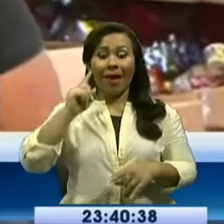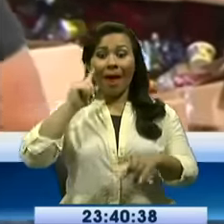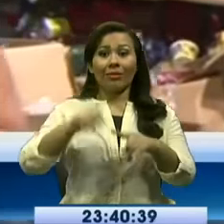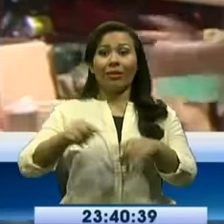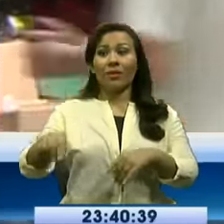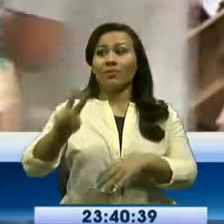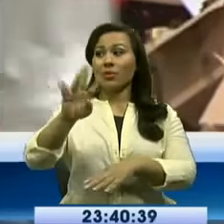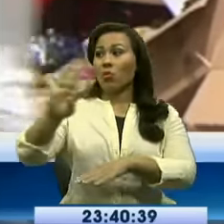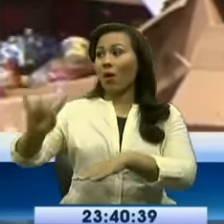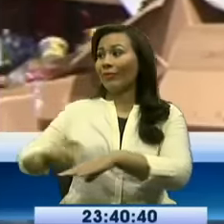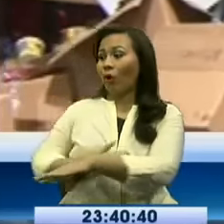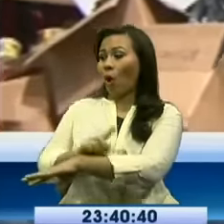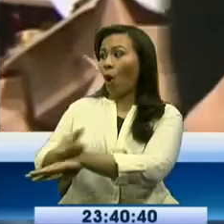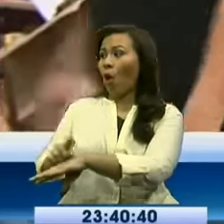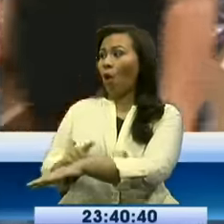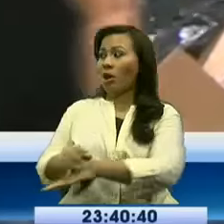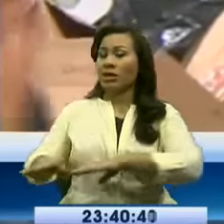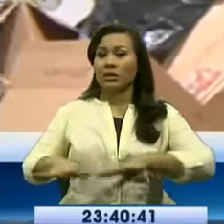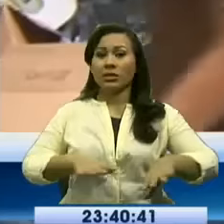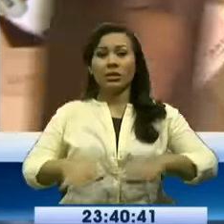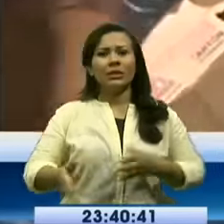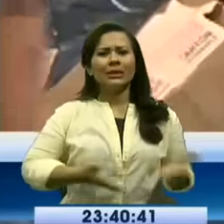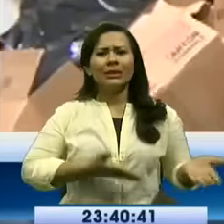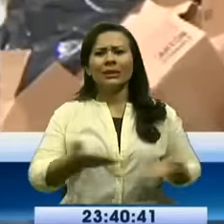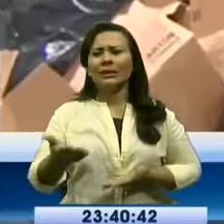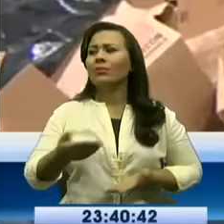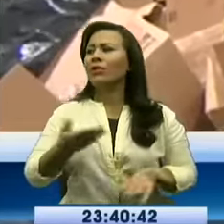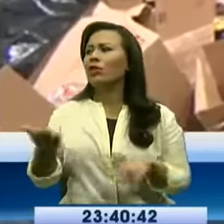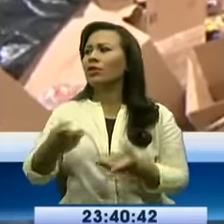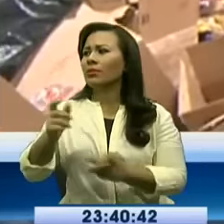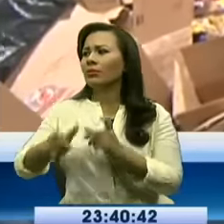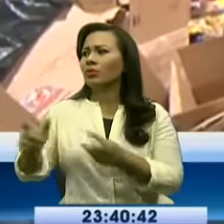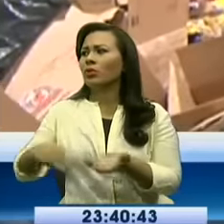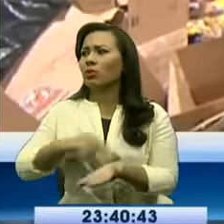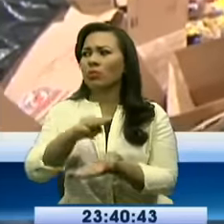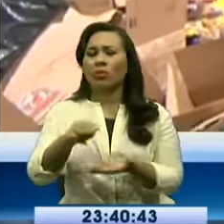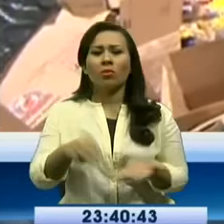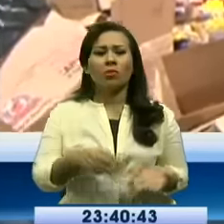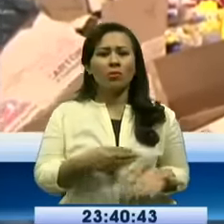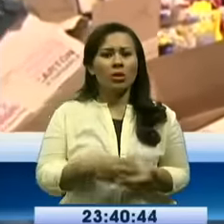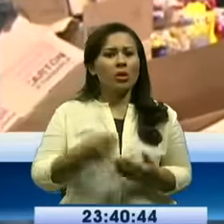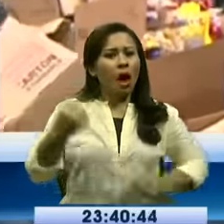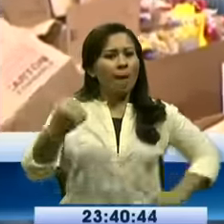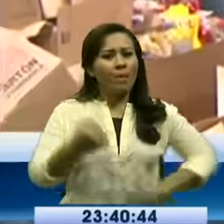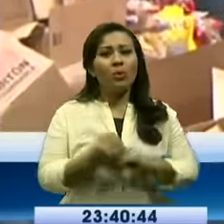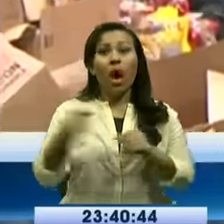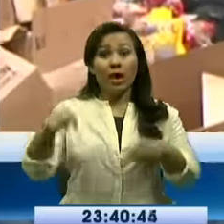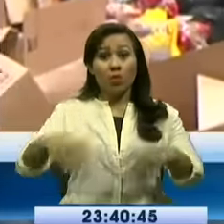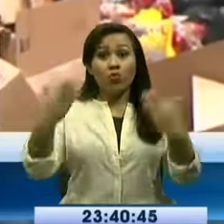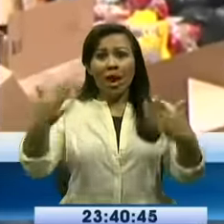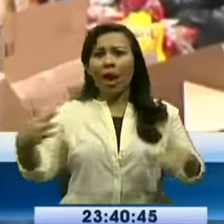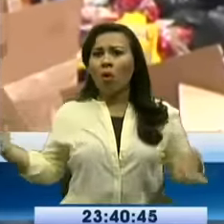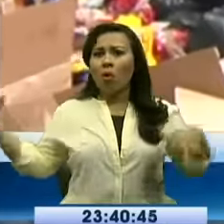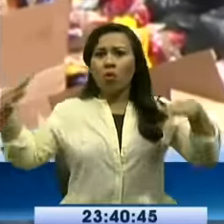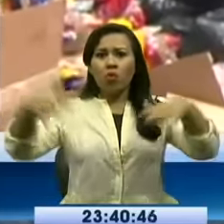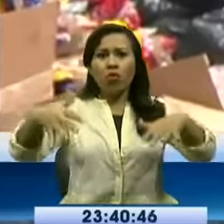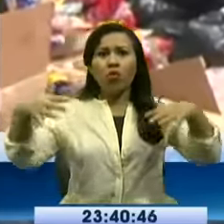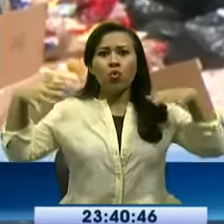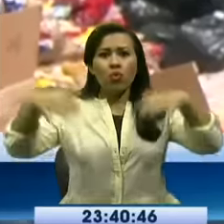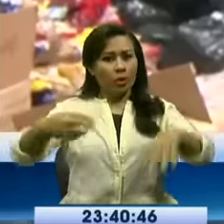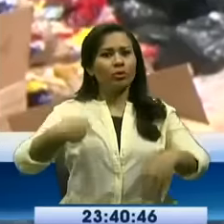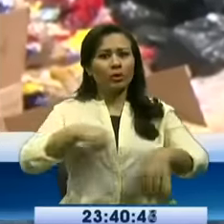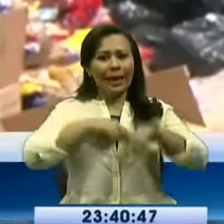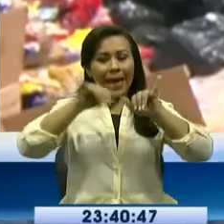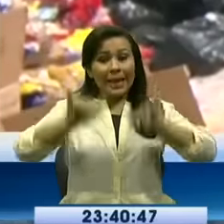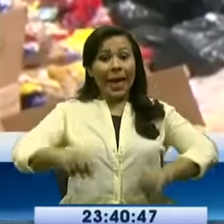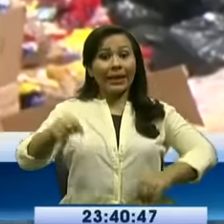horas y invitamos a toda la ciudadanía guayaquilena que se suma a esta noble causa de todos los cantones. ¿Usted ya se va a regresar a su casa o se va a mantener aquí? No, vamos a mantener